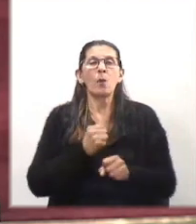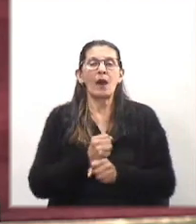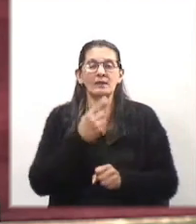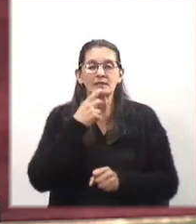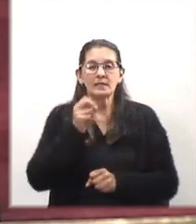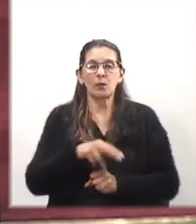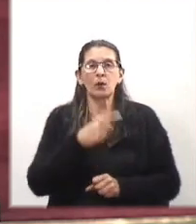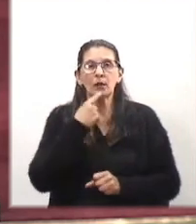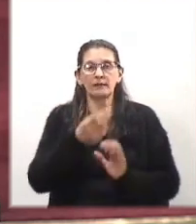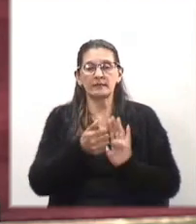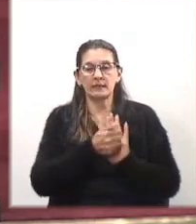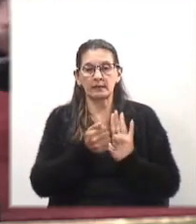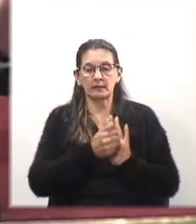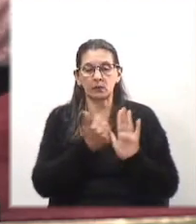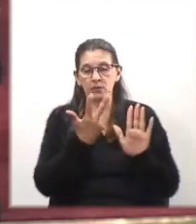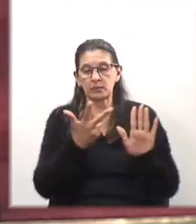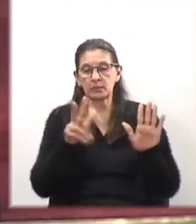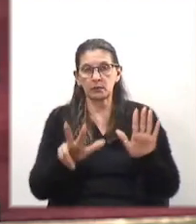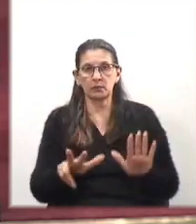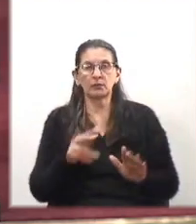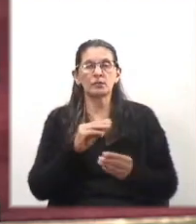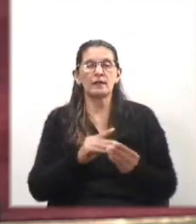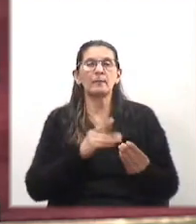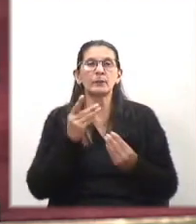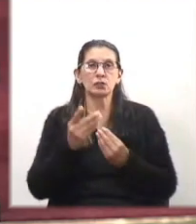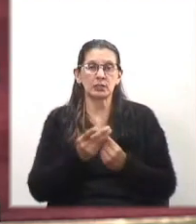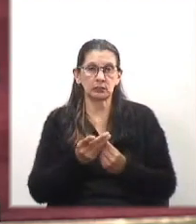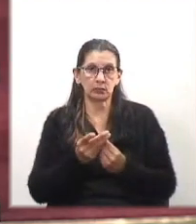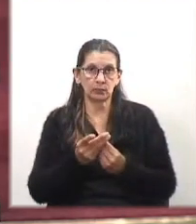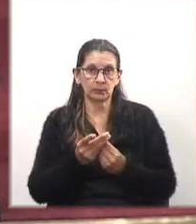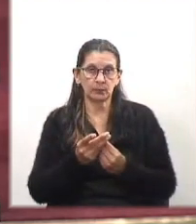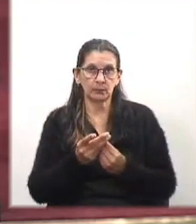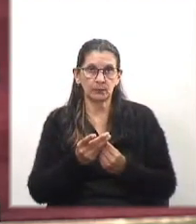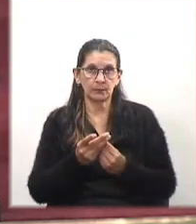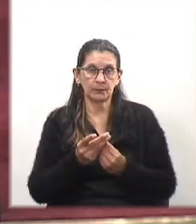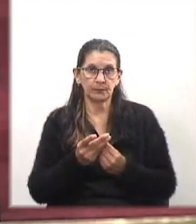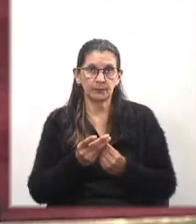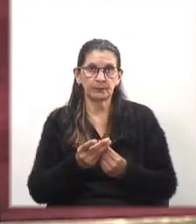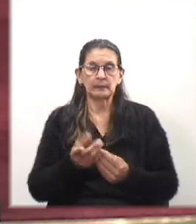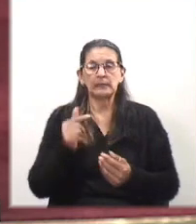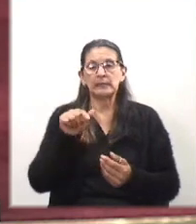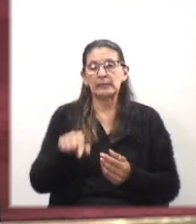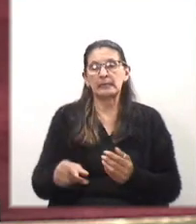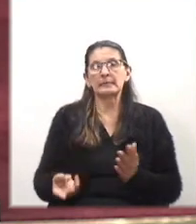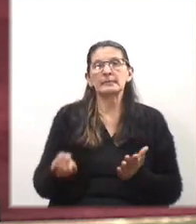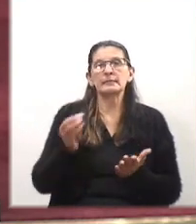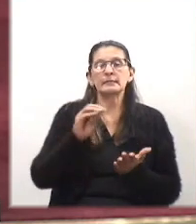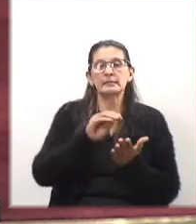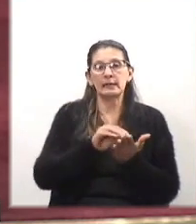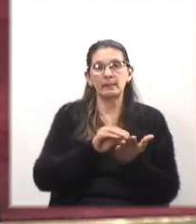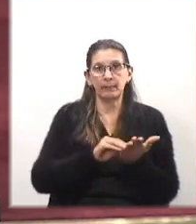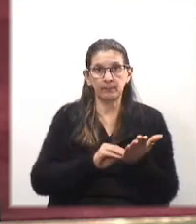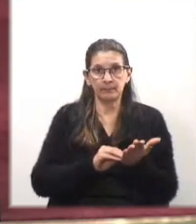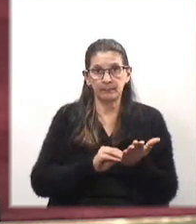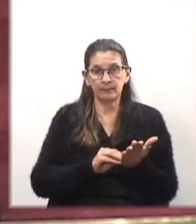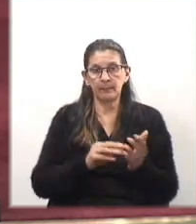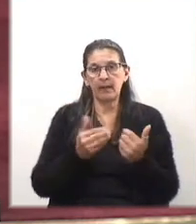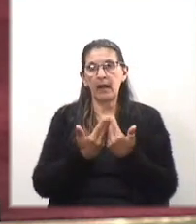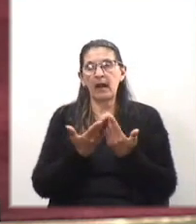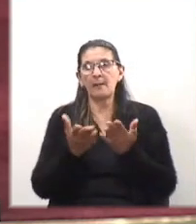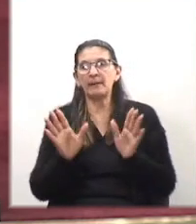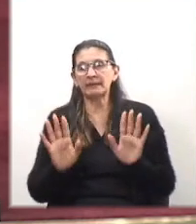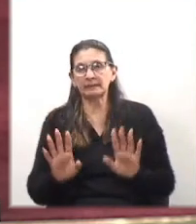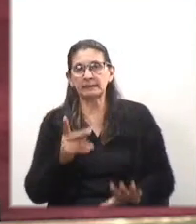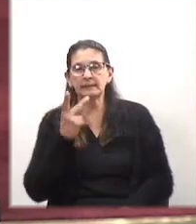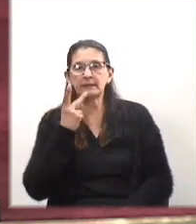el artículo 58 del proyecto, medida que se aplicaría a partir de